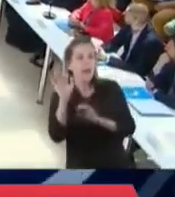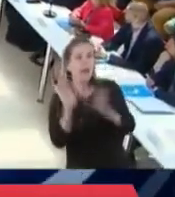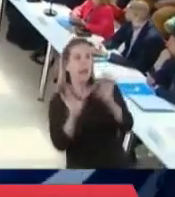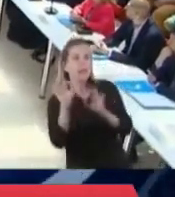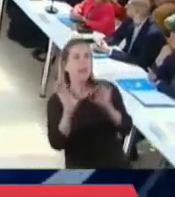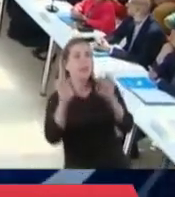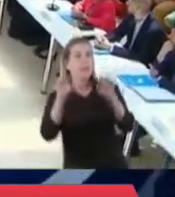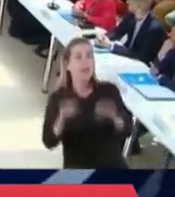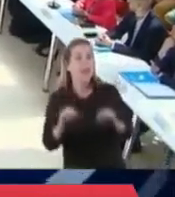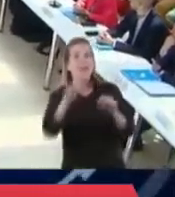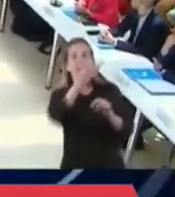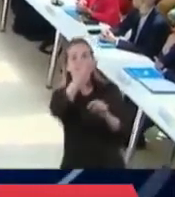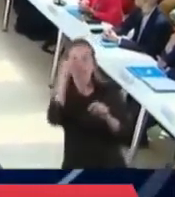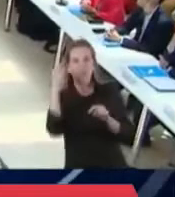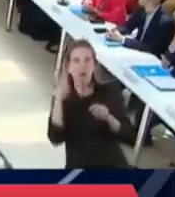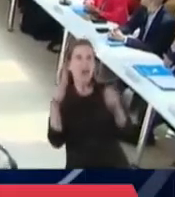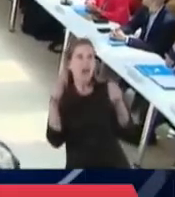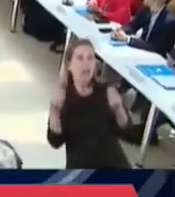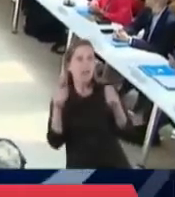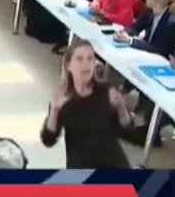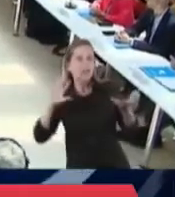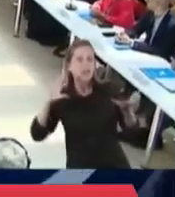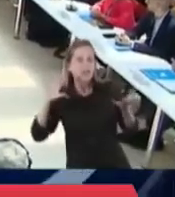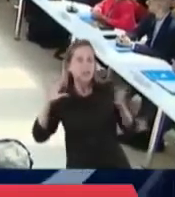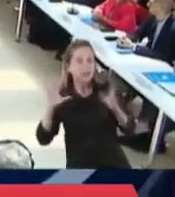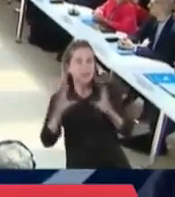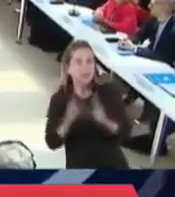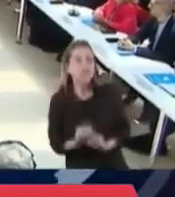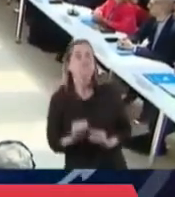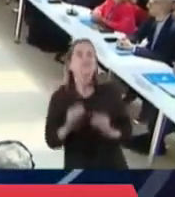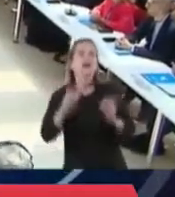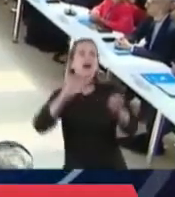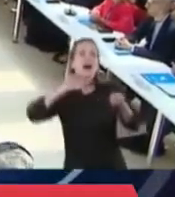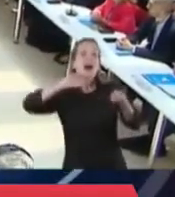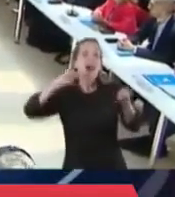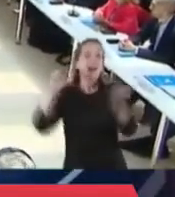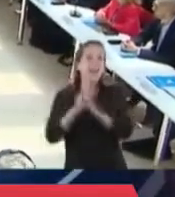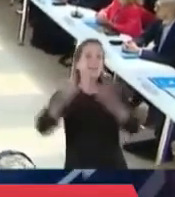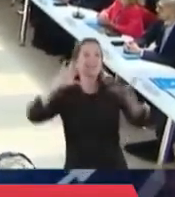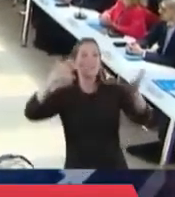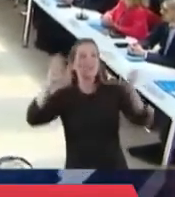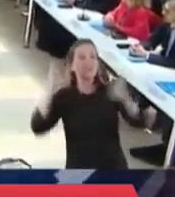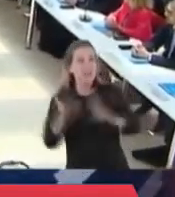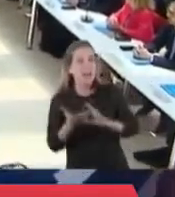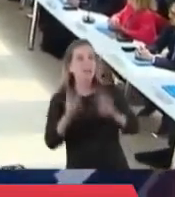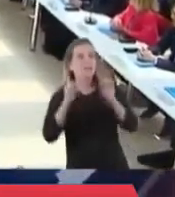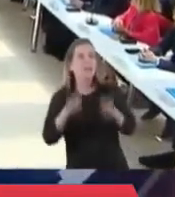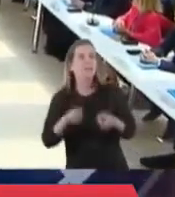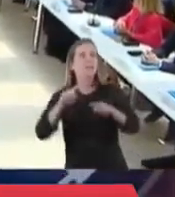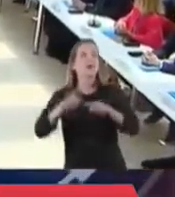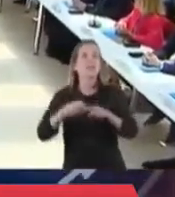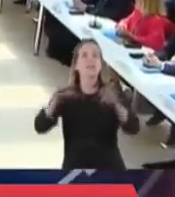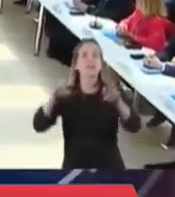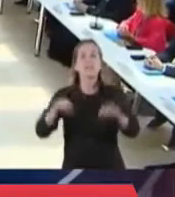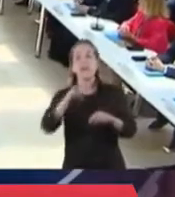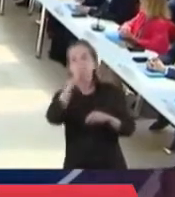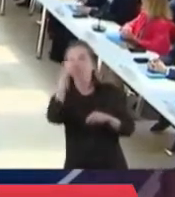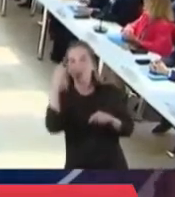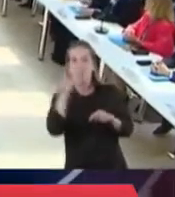preocupación que hay de distintos organismos, especialmente de la comunidad internacional, por lo que está pasando en materia de